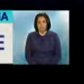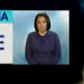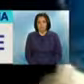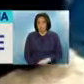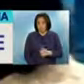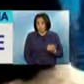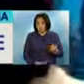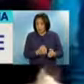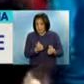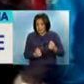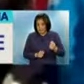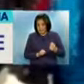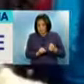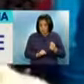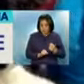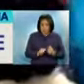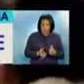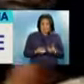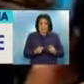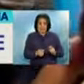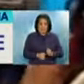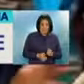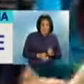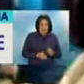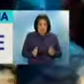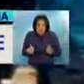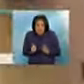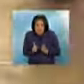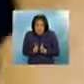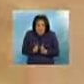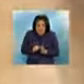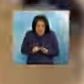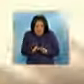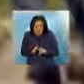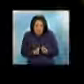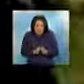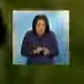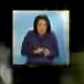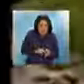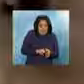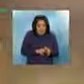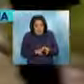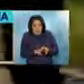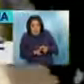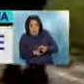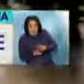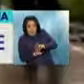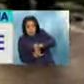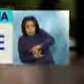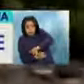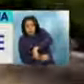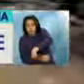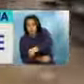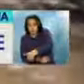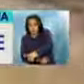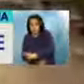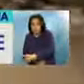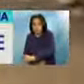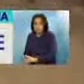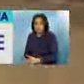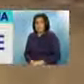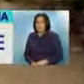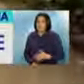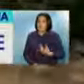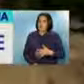El conductor intenta salir airoso, pero la pequeña vía no da tregua y el bus cae a las fauces de este precipicio. Trampolín